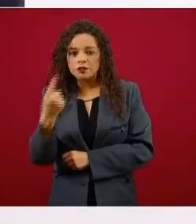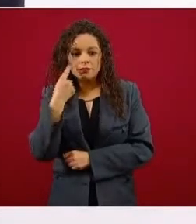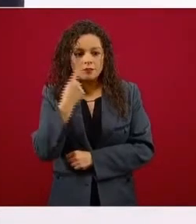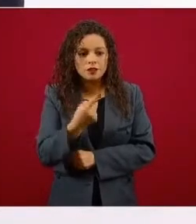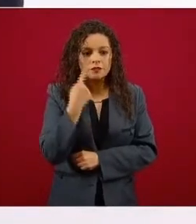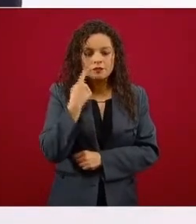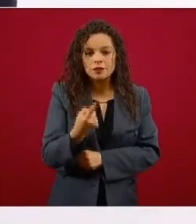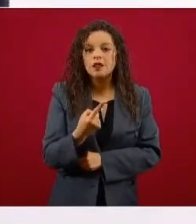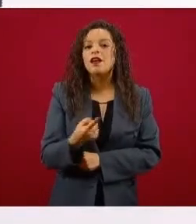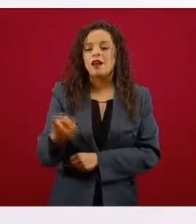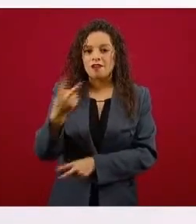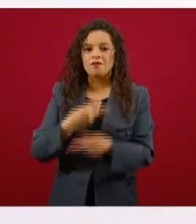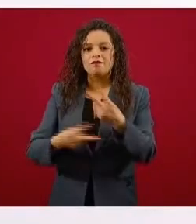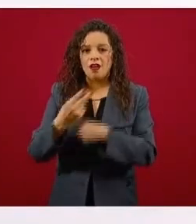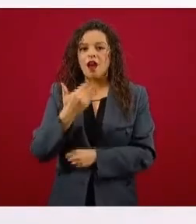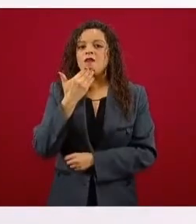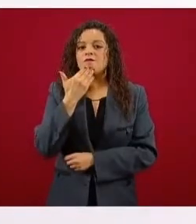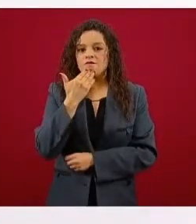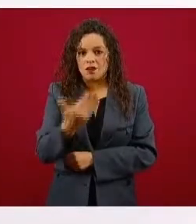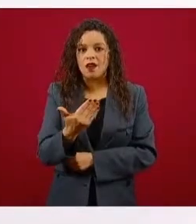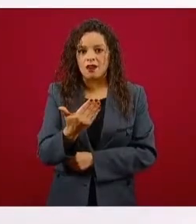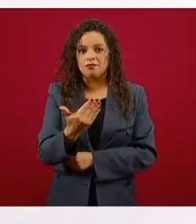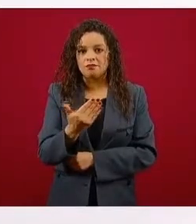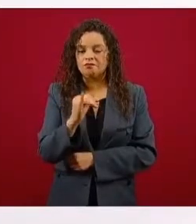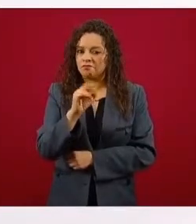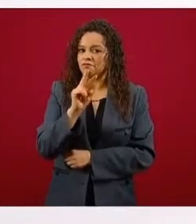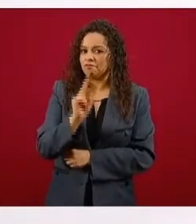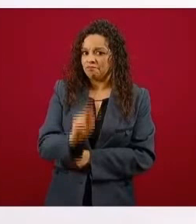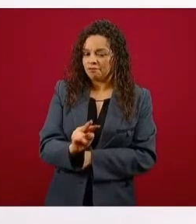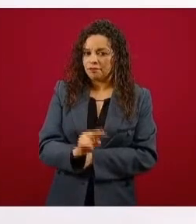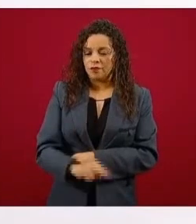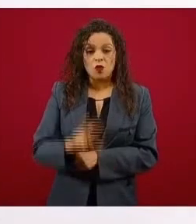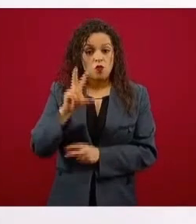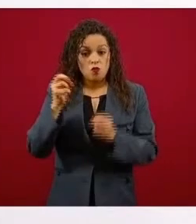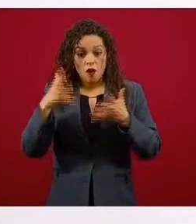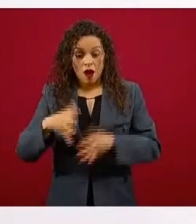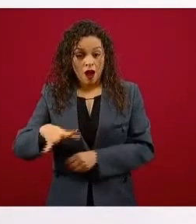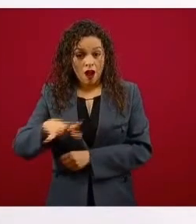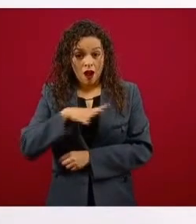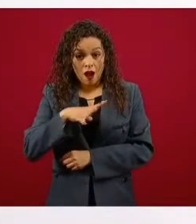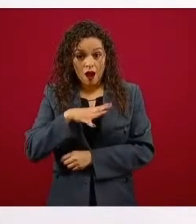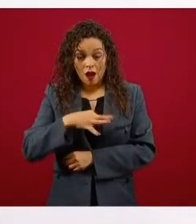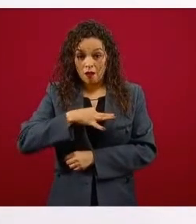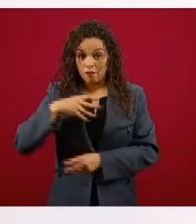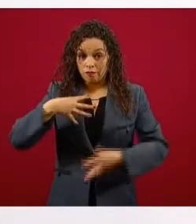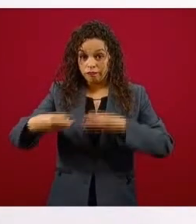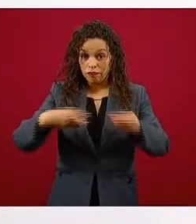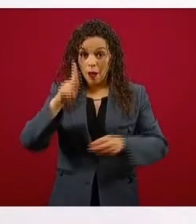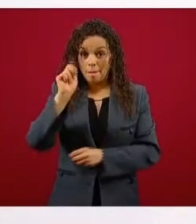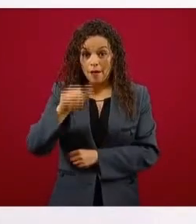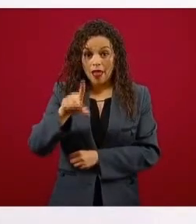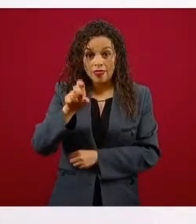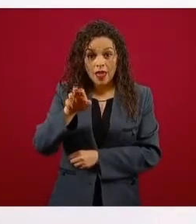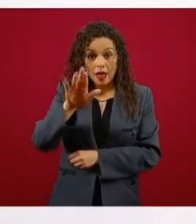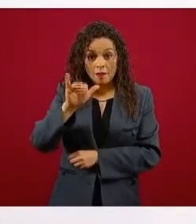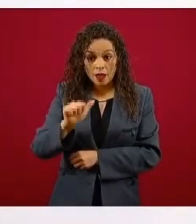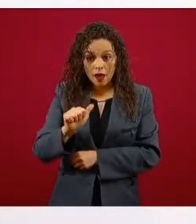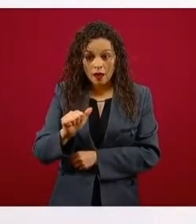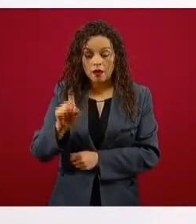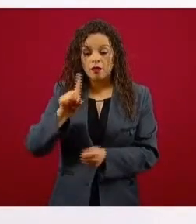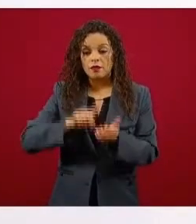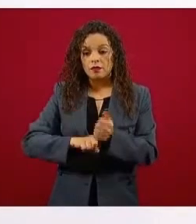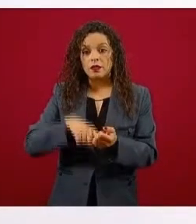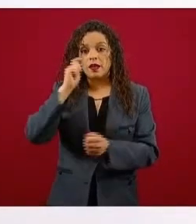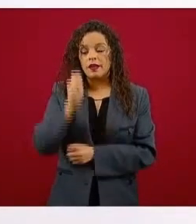ejemplo, a pesar de la pandemia, según datos del Sistema de Administración